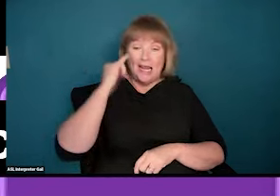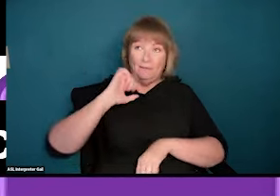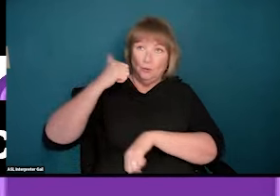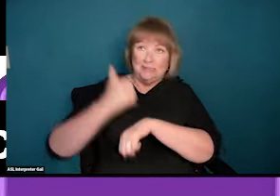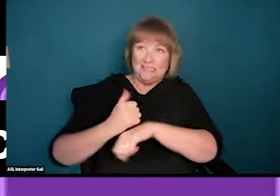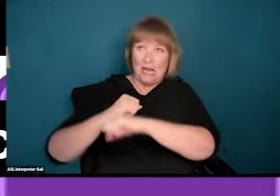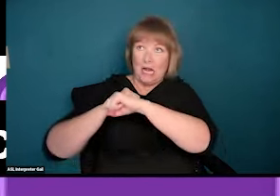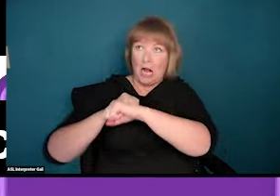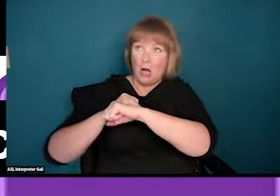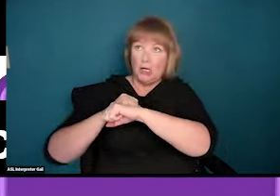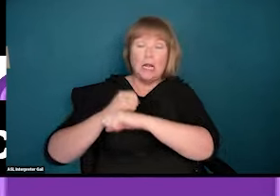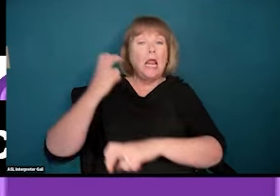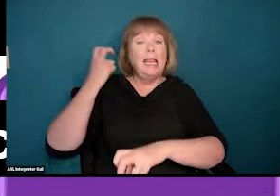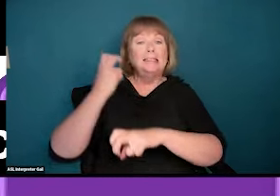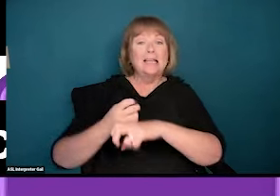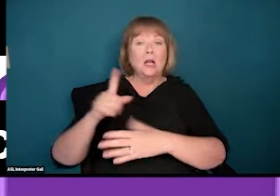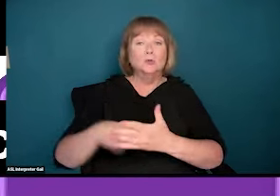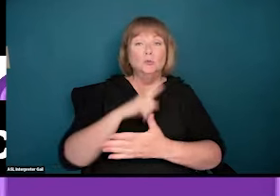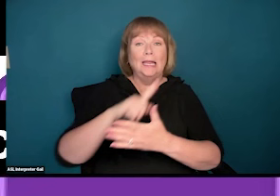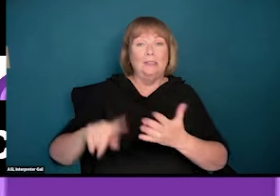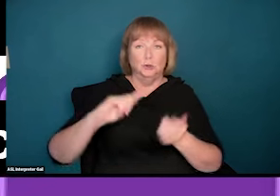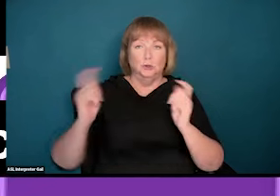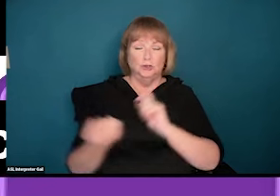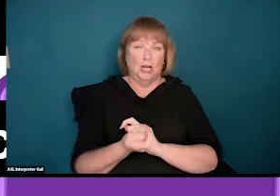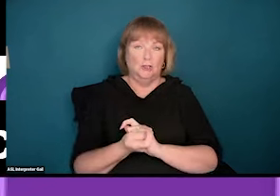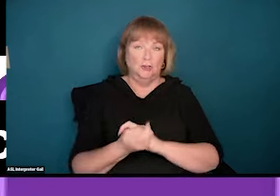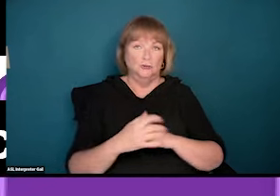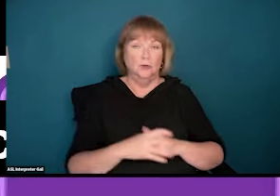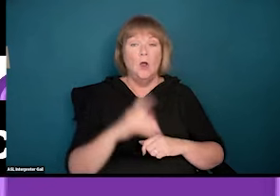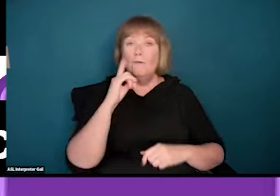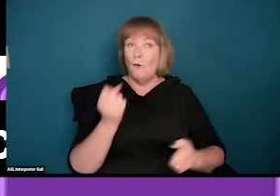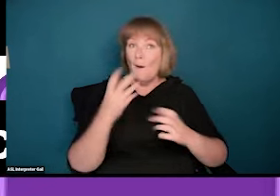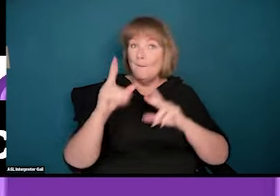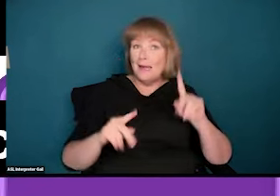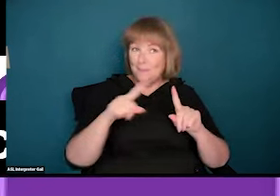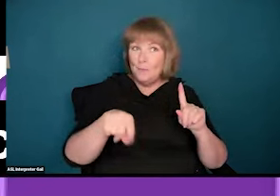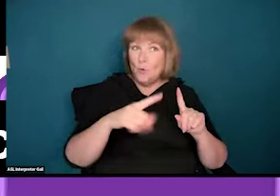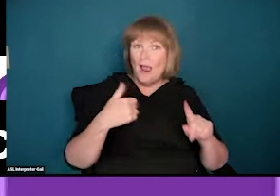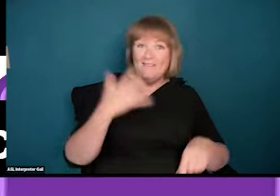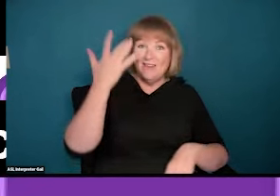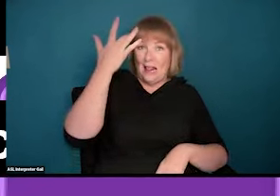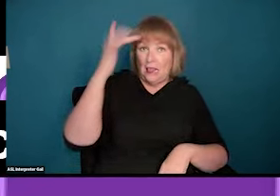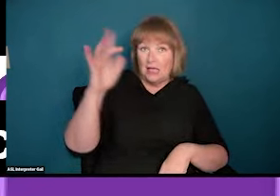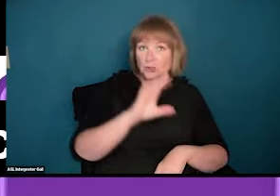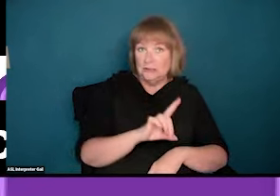custodia. Y una de las cosas es muy importante es que es muy difícil